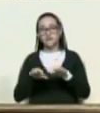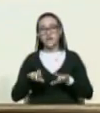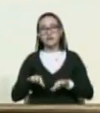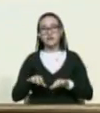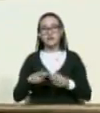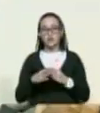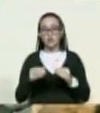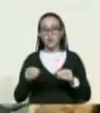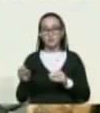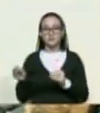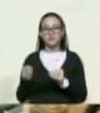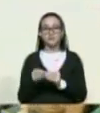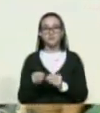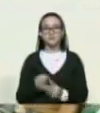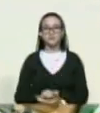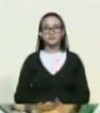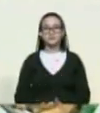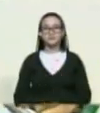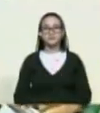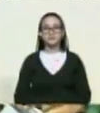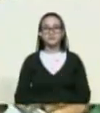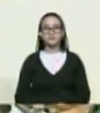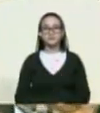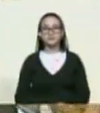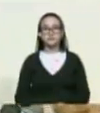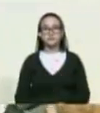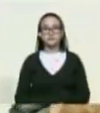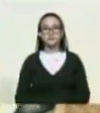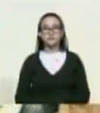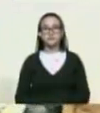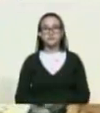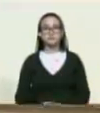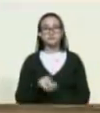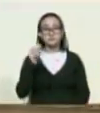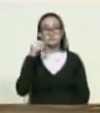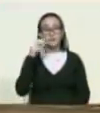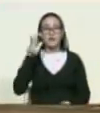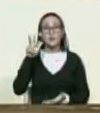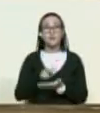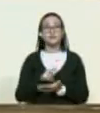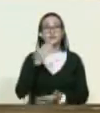ciudadana presidenta. Se somete a consideración